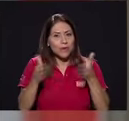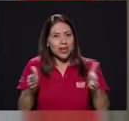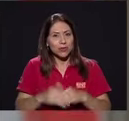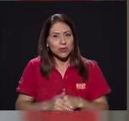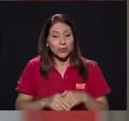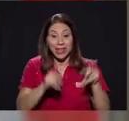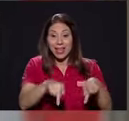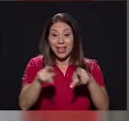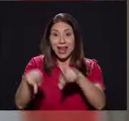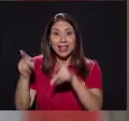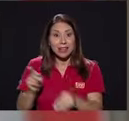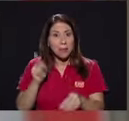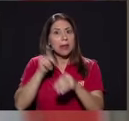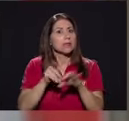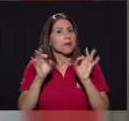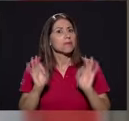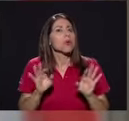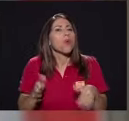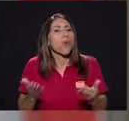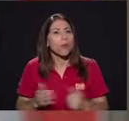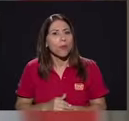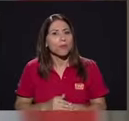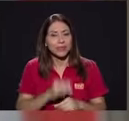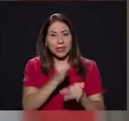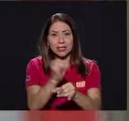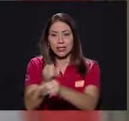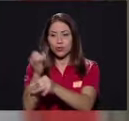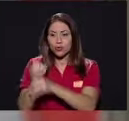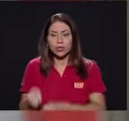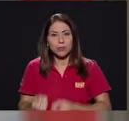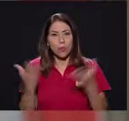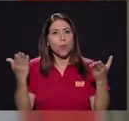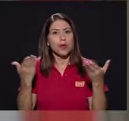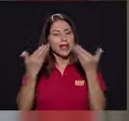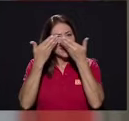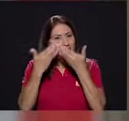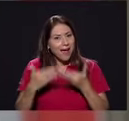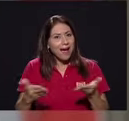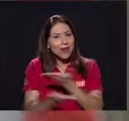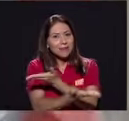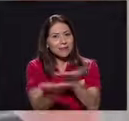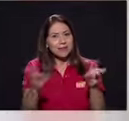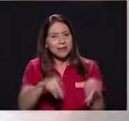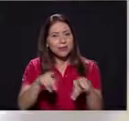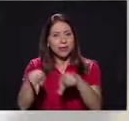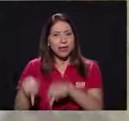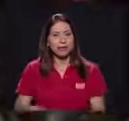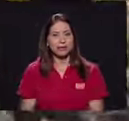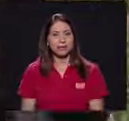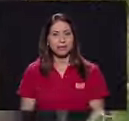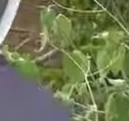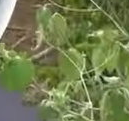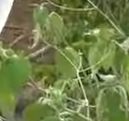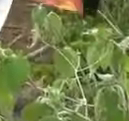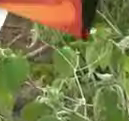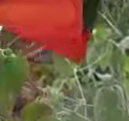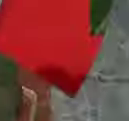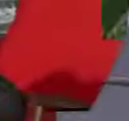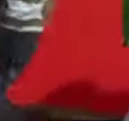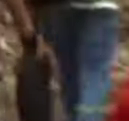que la gente participe efectivamente y que las instituciones públicas se abran efectivamente hacia la ciudadanía?